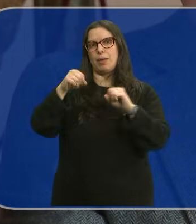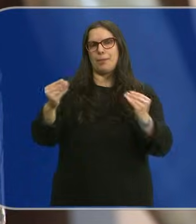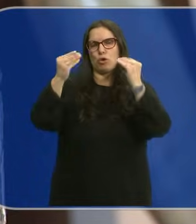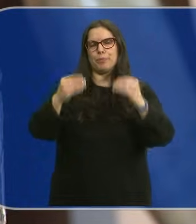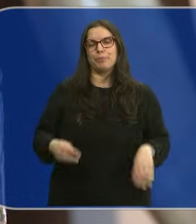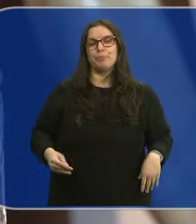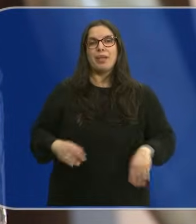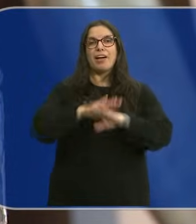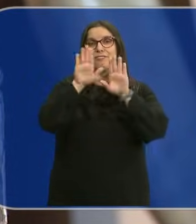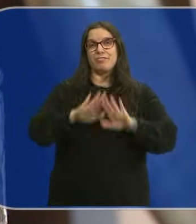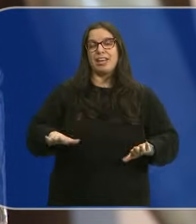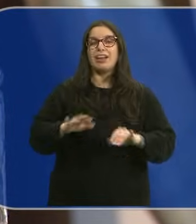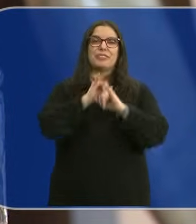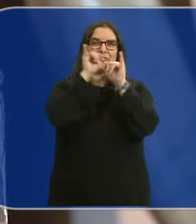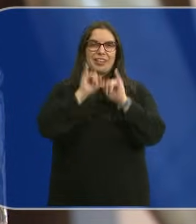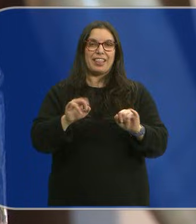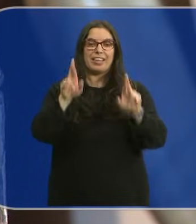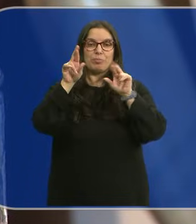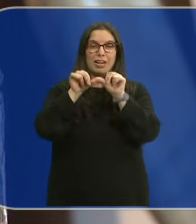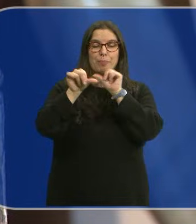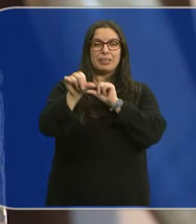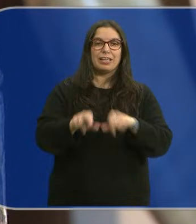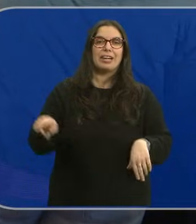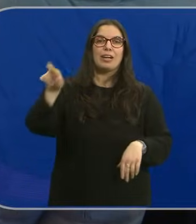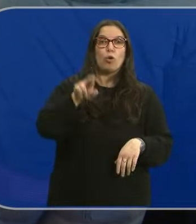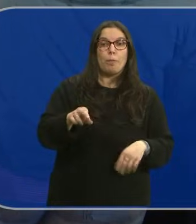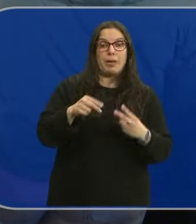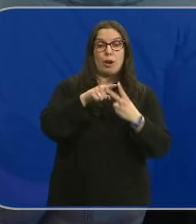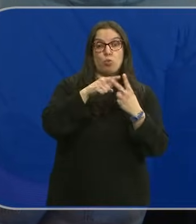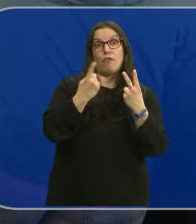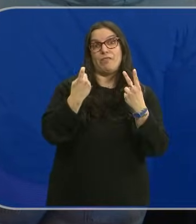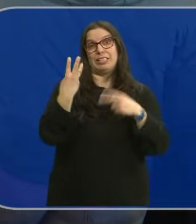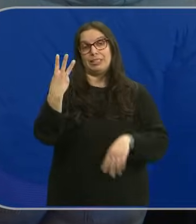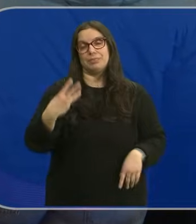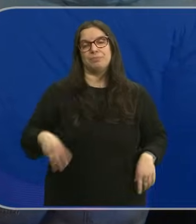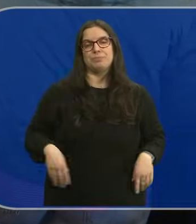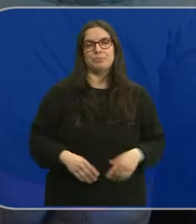mayor. Un final feliz que esperan sea el principio de la recuperación de los otros 3 evangelistas.